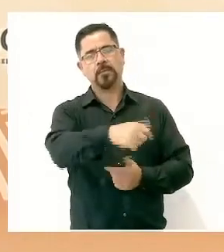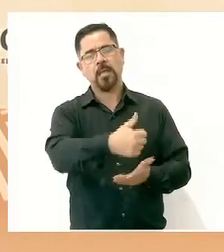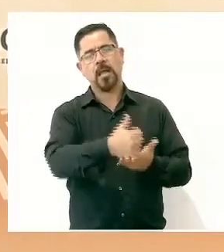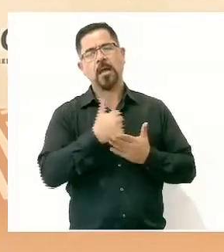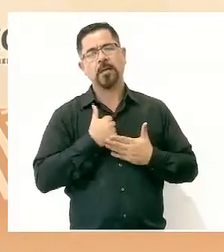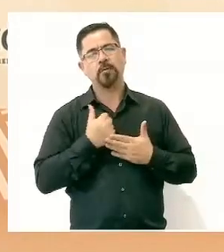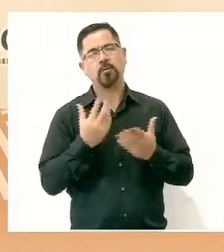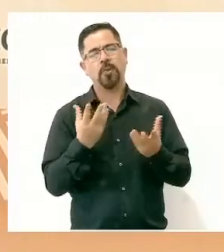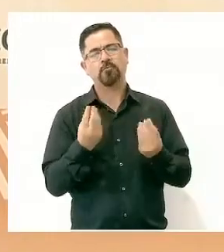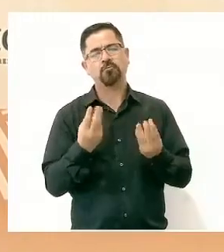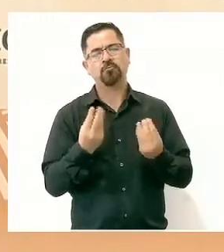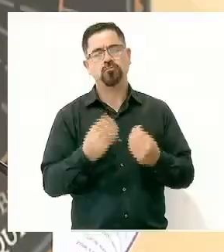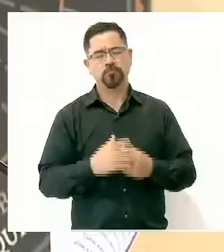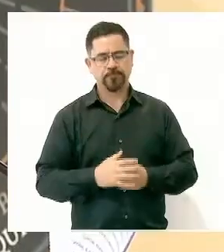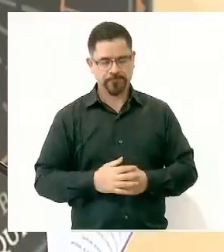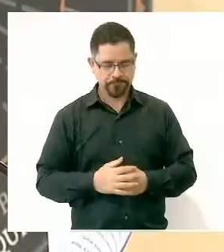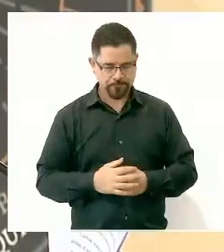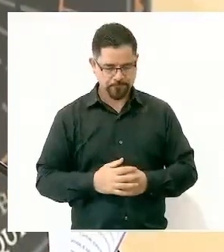También